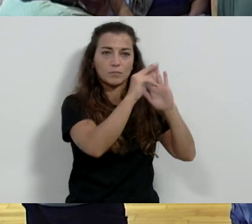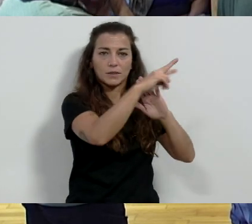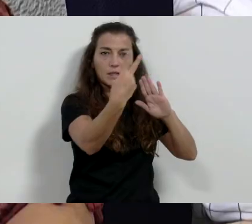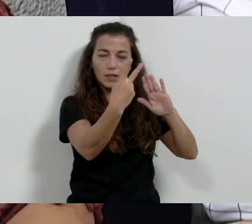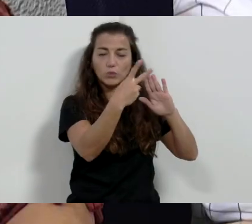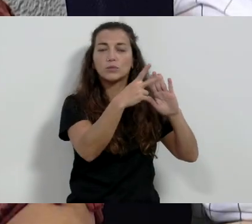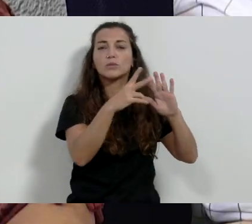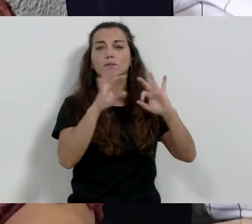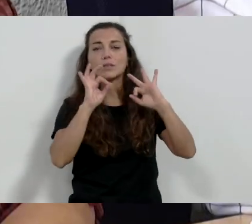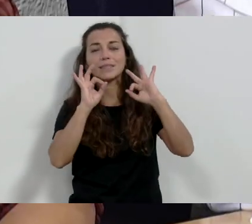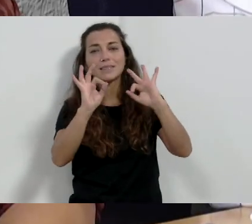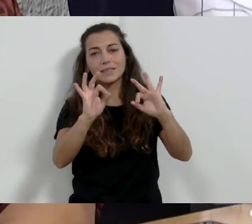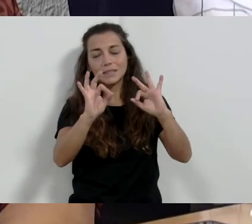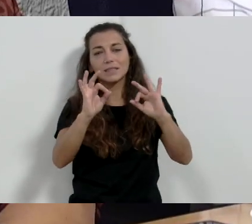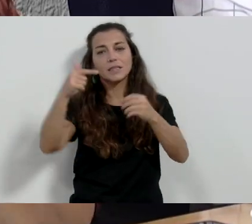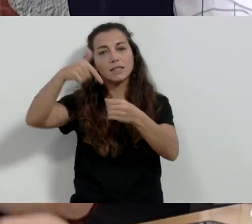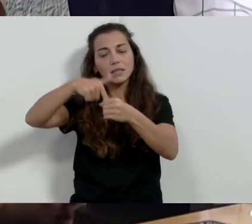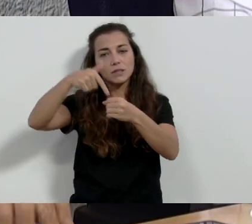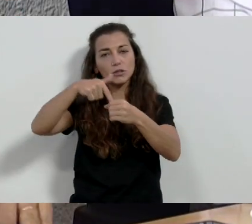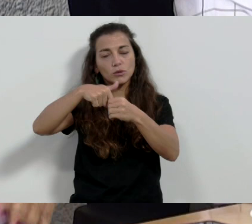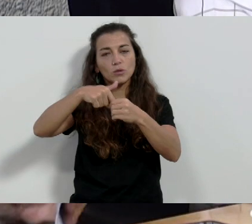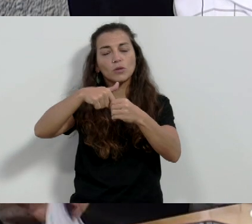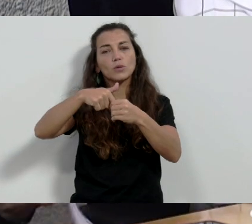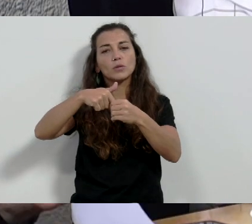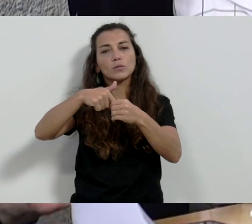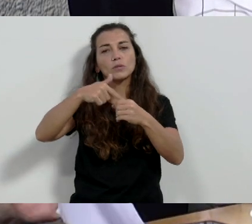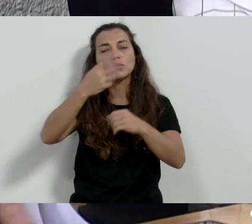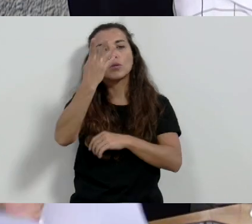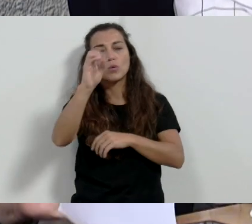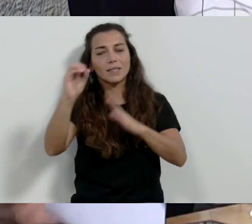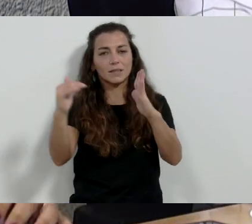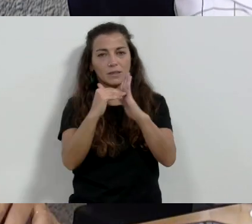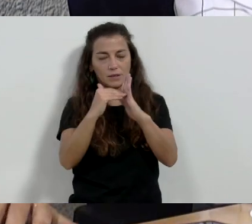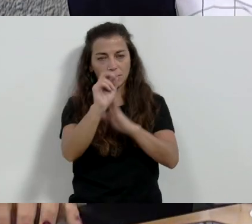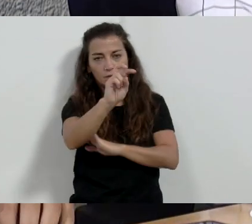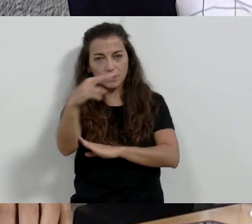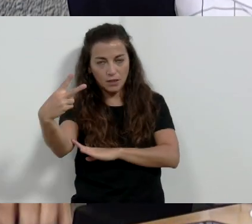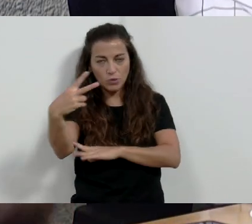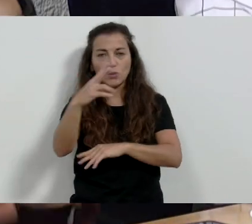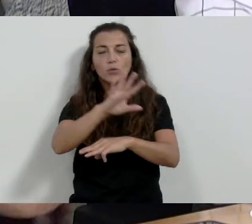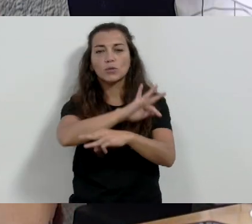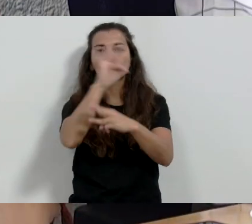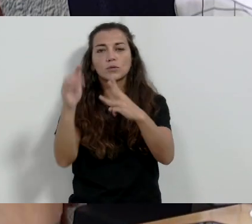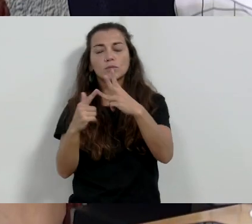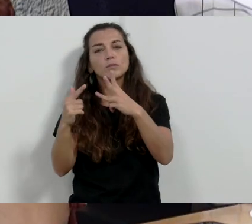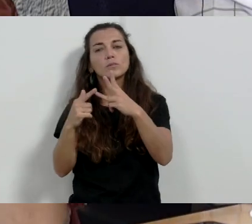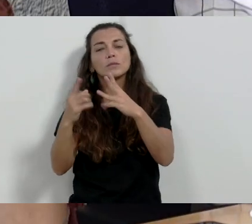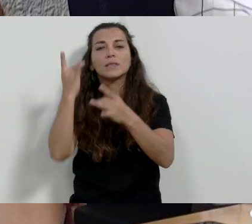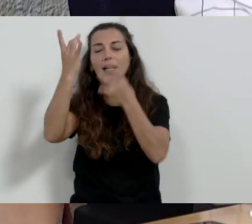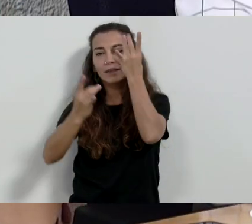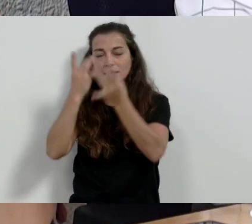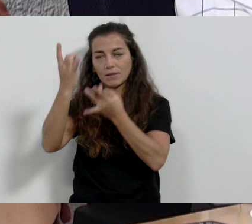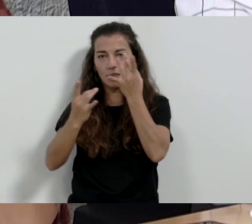suplementar partidas de combustibles y carburantes por importe de 40.000 euros y para actividades deportivas